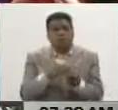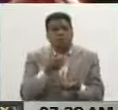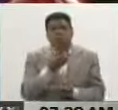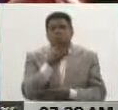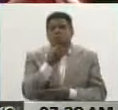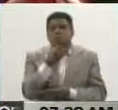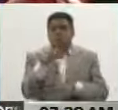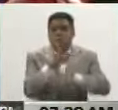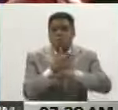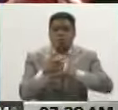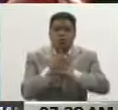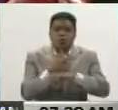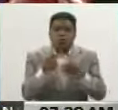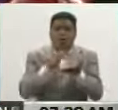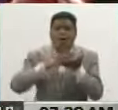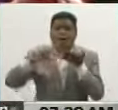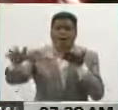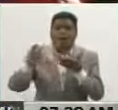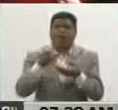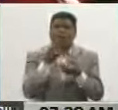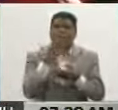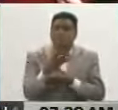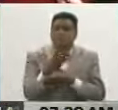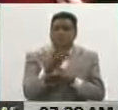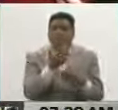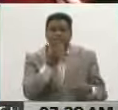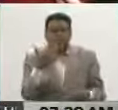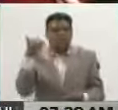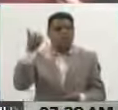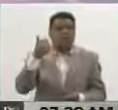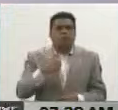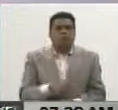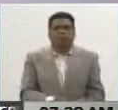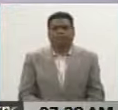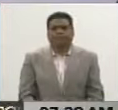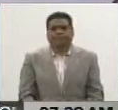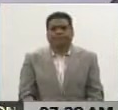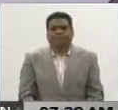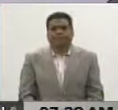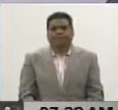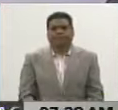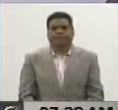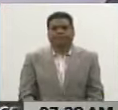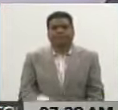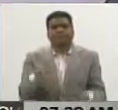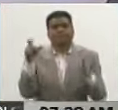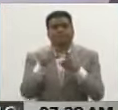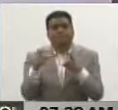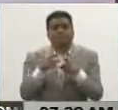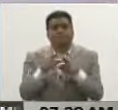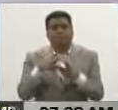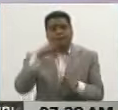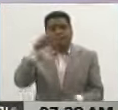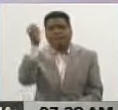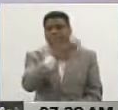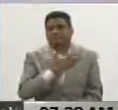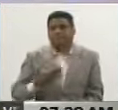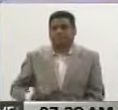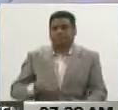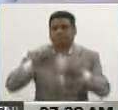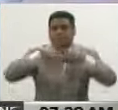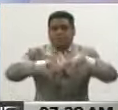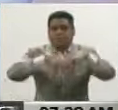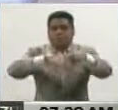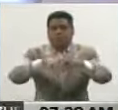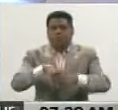mejor en Venezuela y cada vez es de mayor calidad. Palabras del presidente Nicolás Maduro durante la movilización